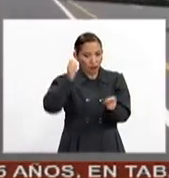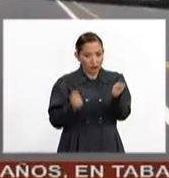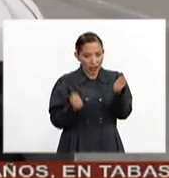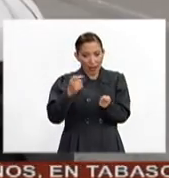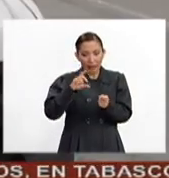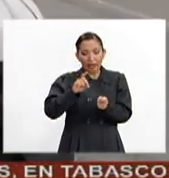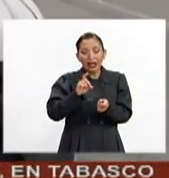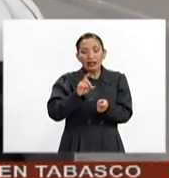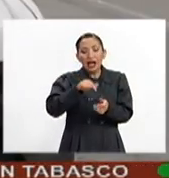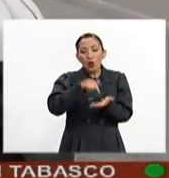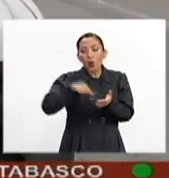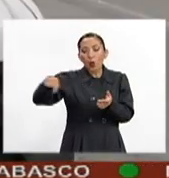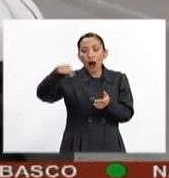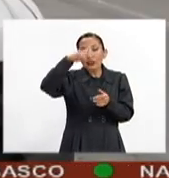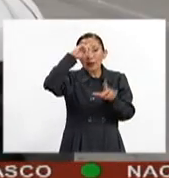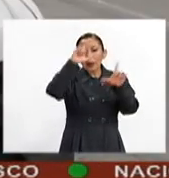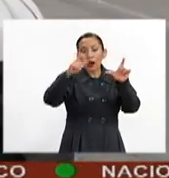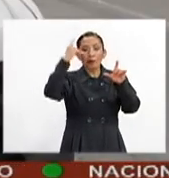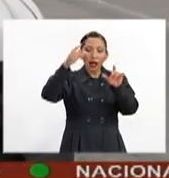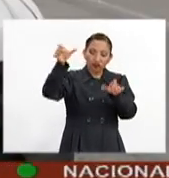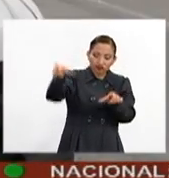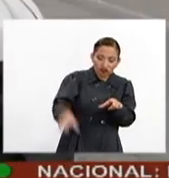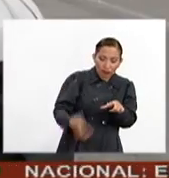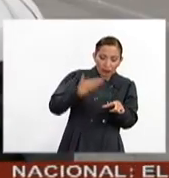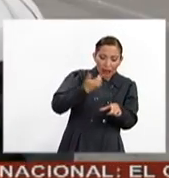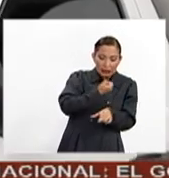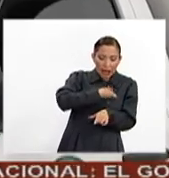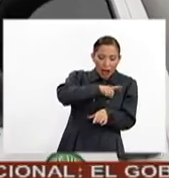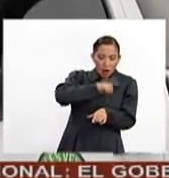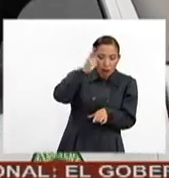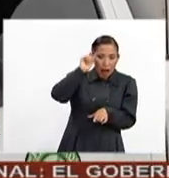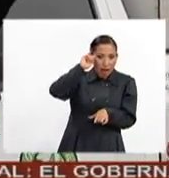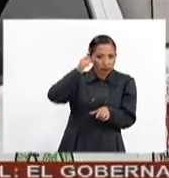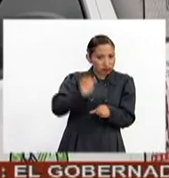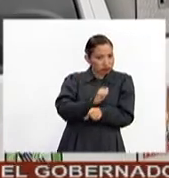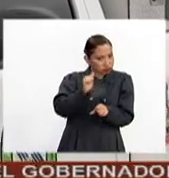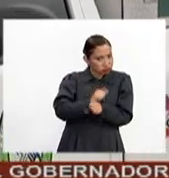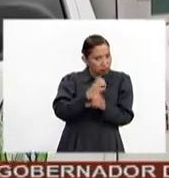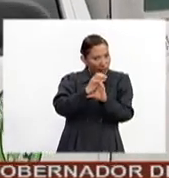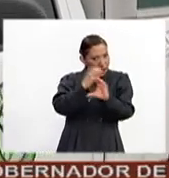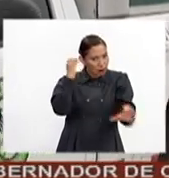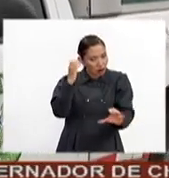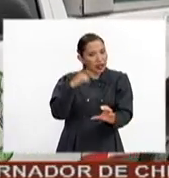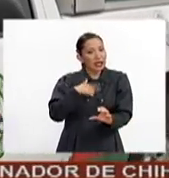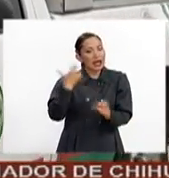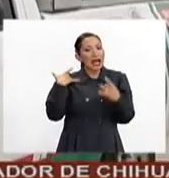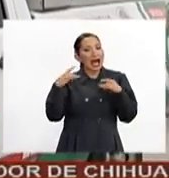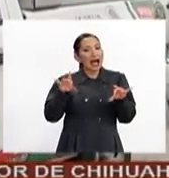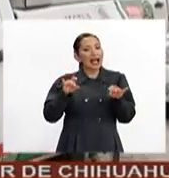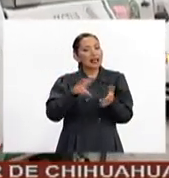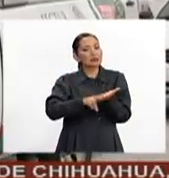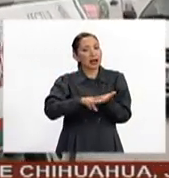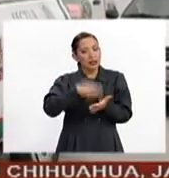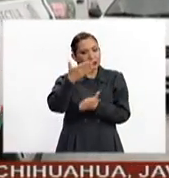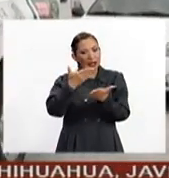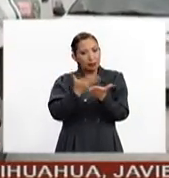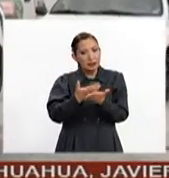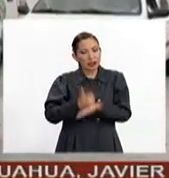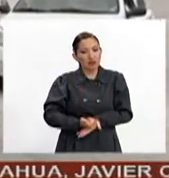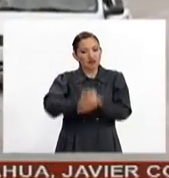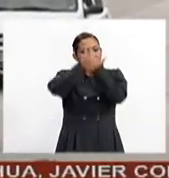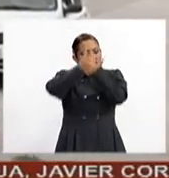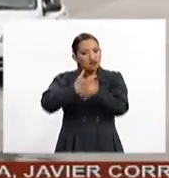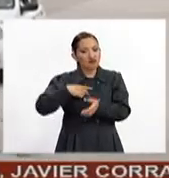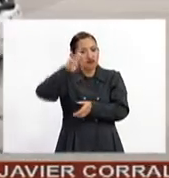del país para garantizar que sean aptos las personas para conducir. Como siempre, el equipo de Ángeles Verdes va a ofrecer servicio de